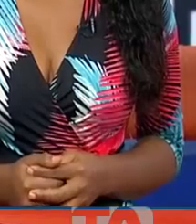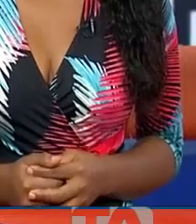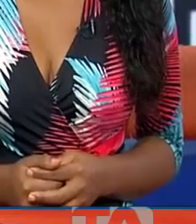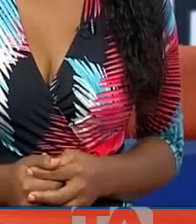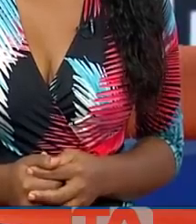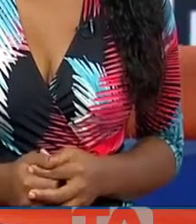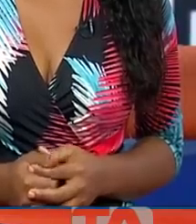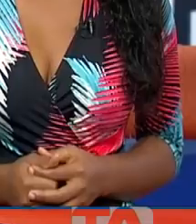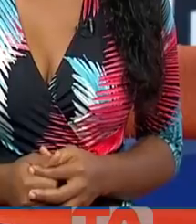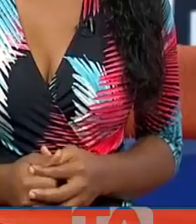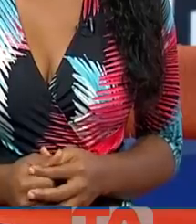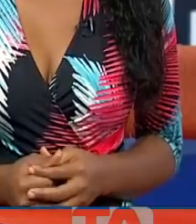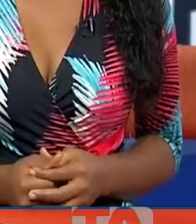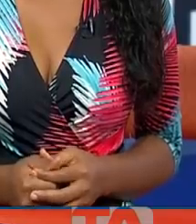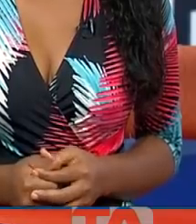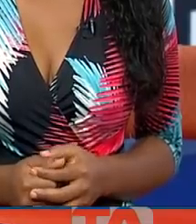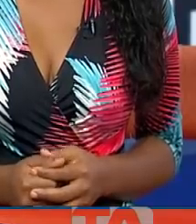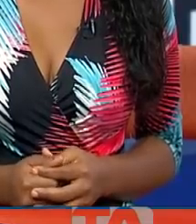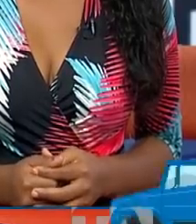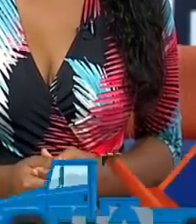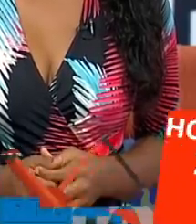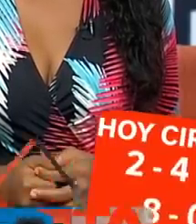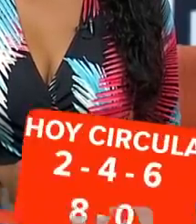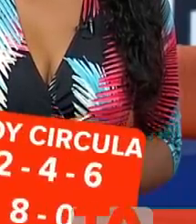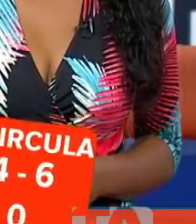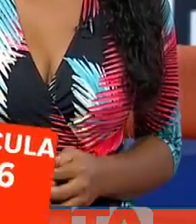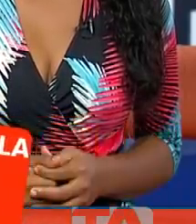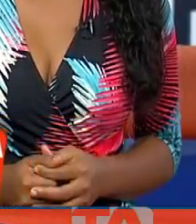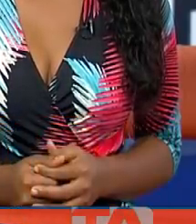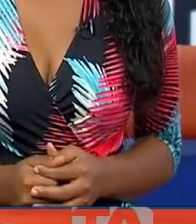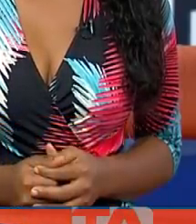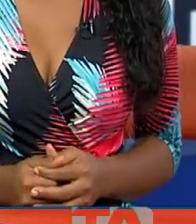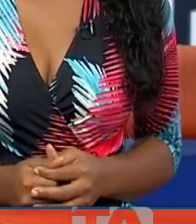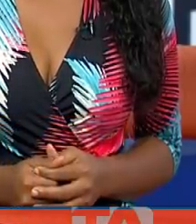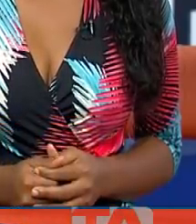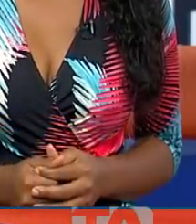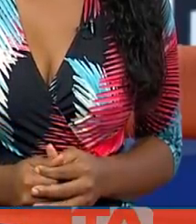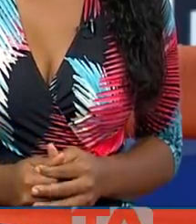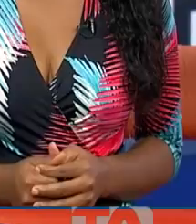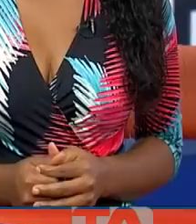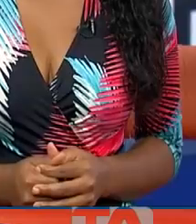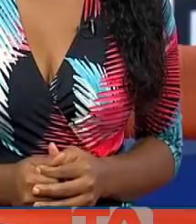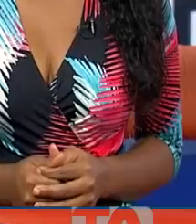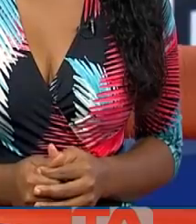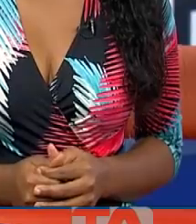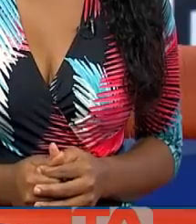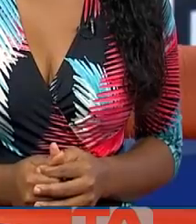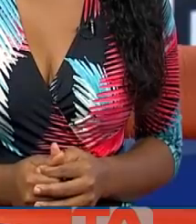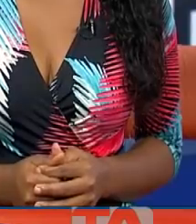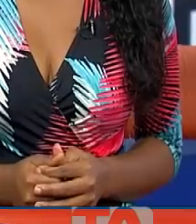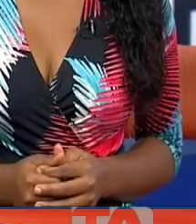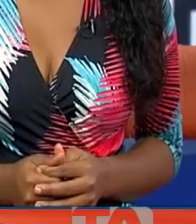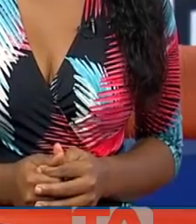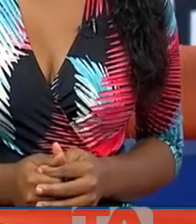se confundan, es momento de llamar a la Winche de Teleamazonas para precisar entonces cuál es la circulación vehicular y el